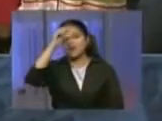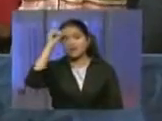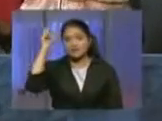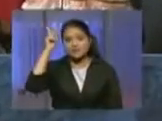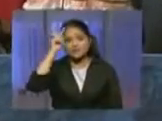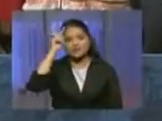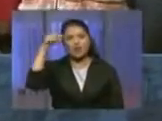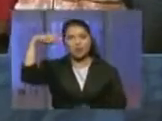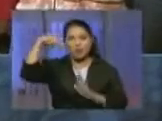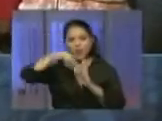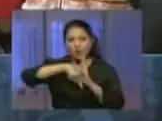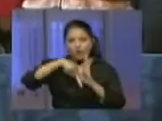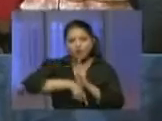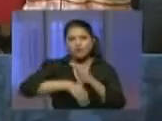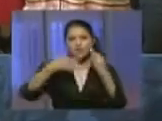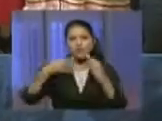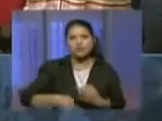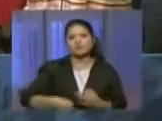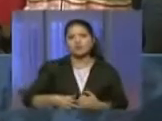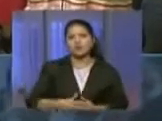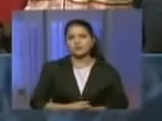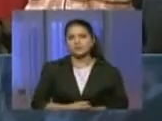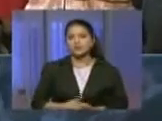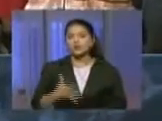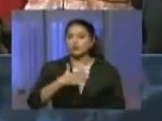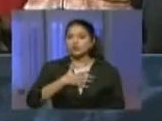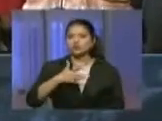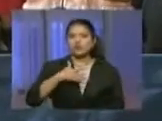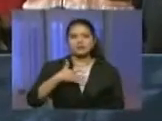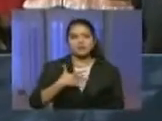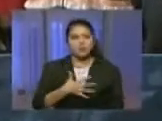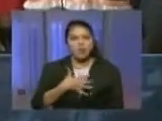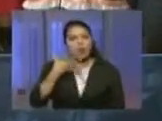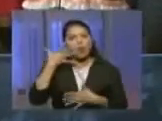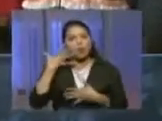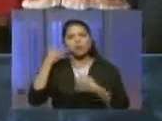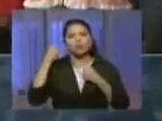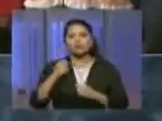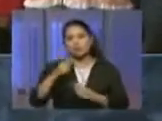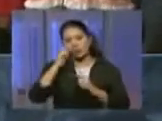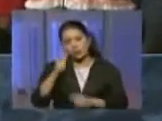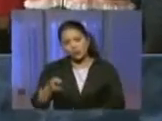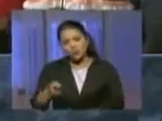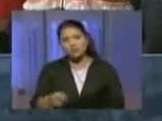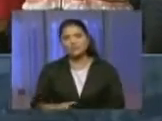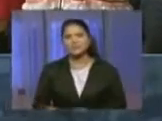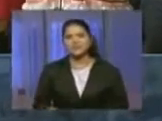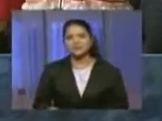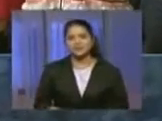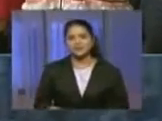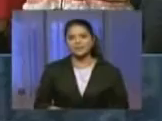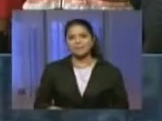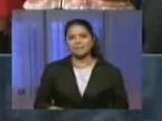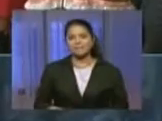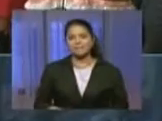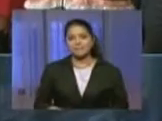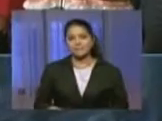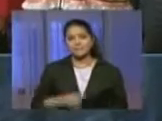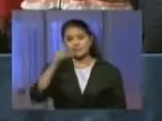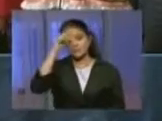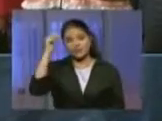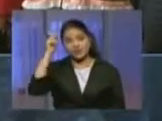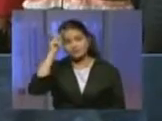profunda de la raíces nos sentimos orgullosos de reivindicar a guaicaipuro a cauria a